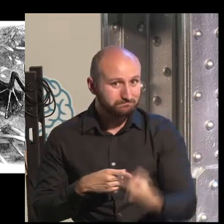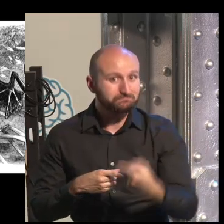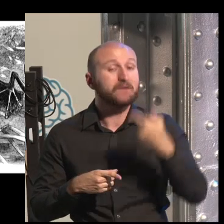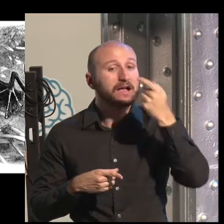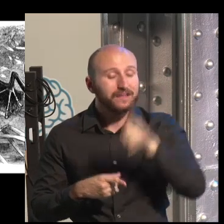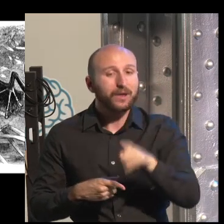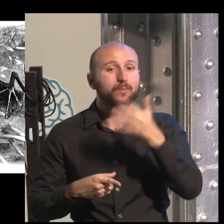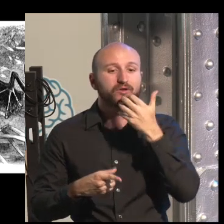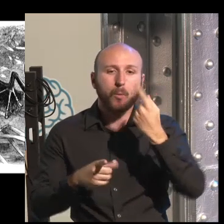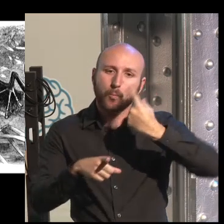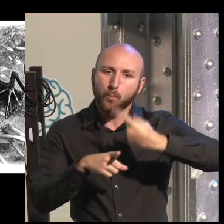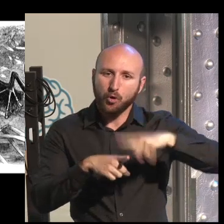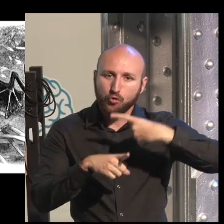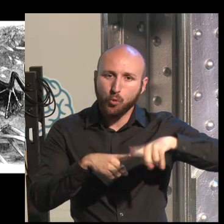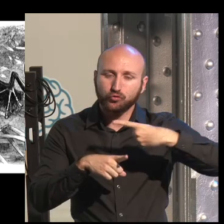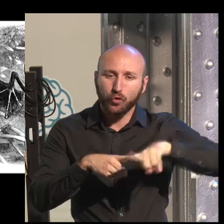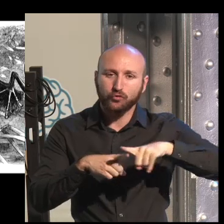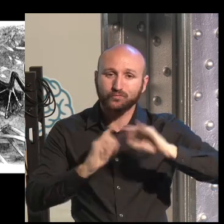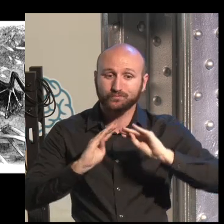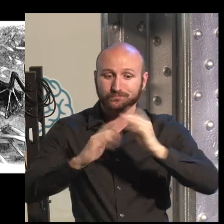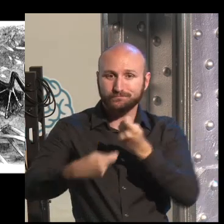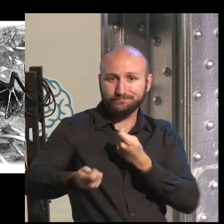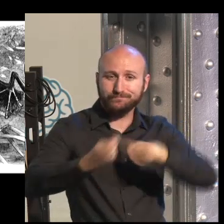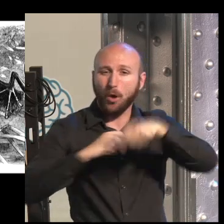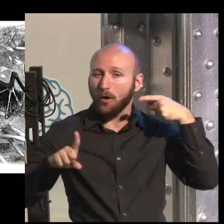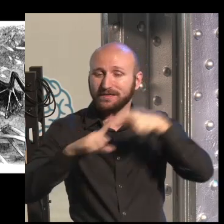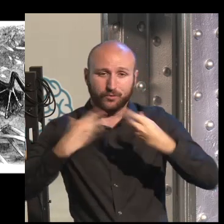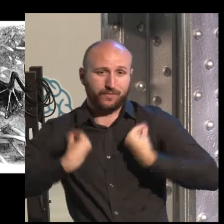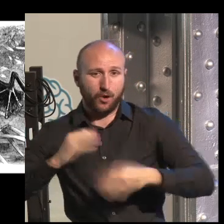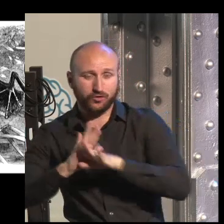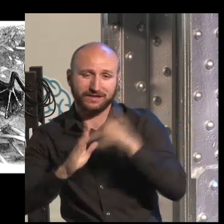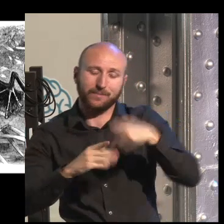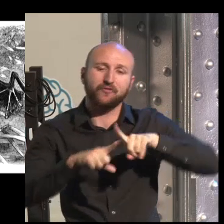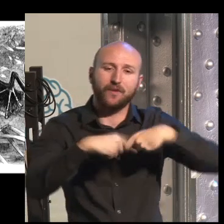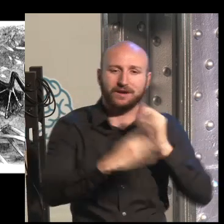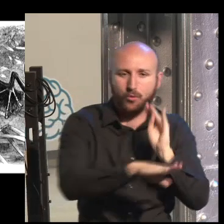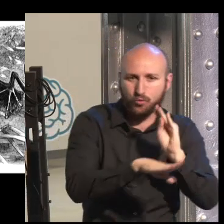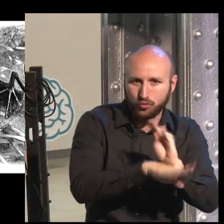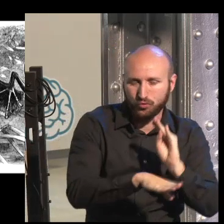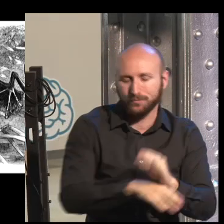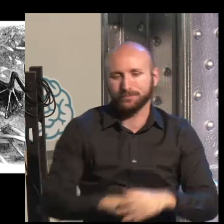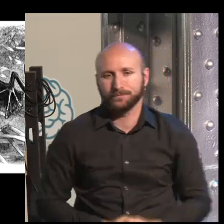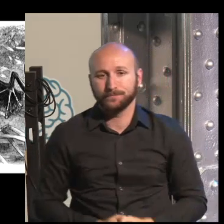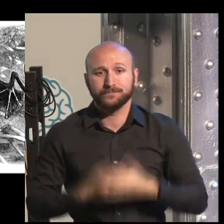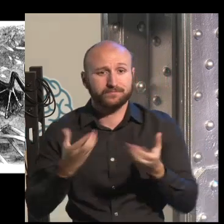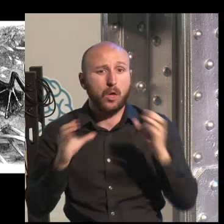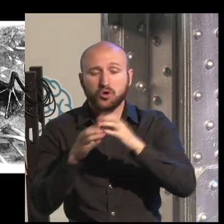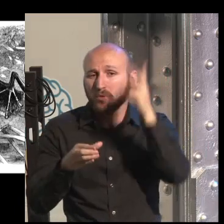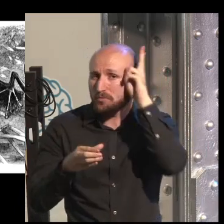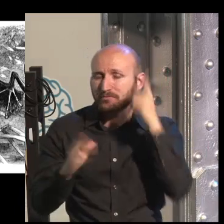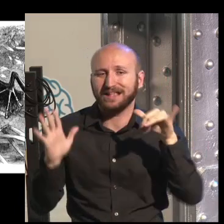tenía que vender sus productos para poder seguir viviendo y mantener su familia. Así que su contacto con los indígenas era mucho más